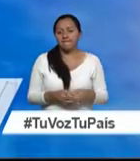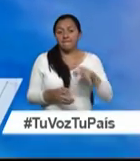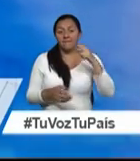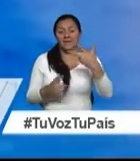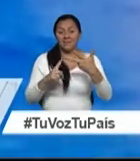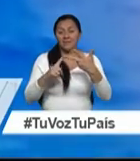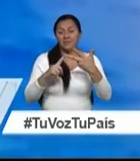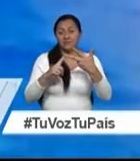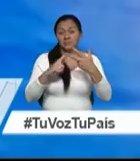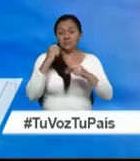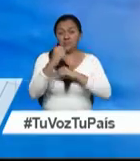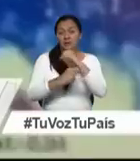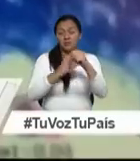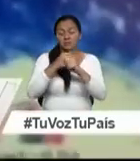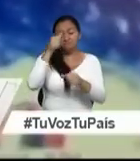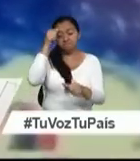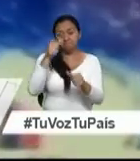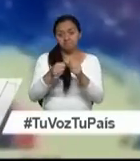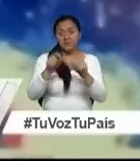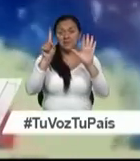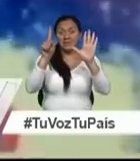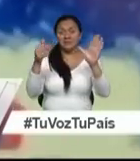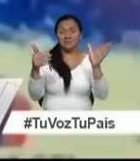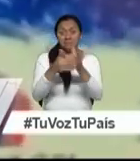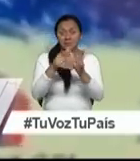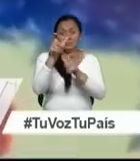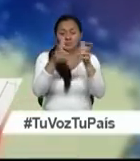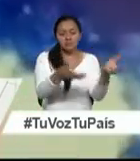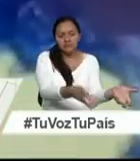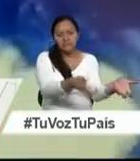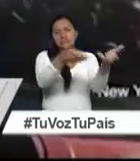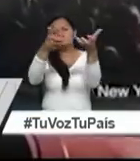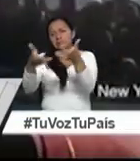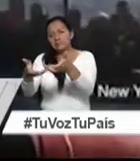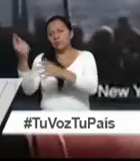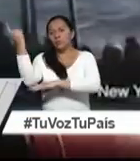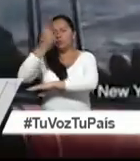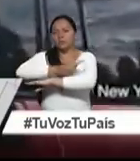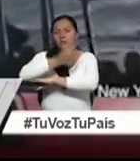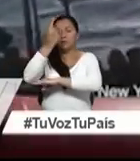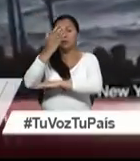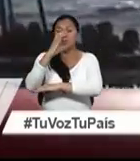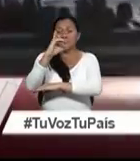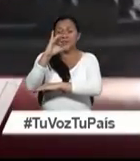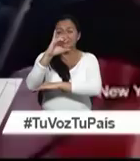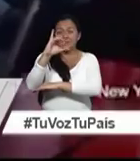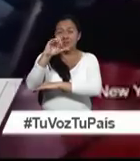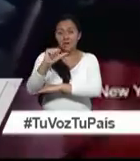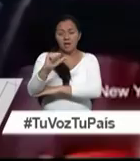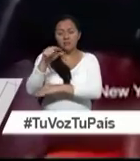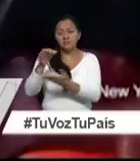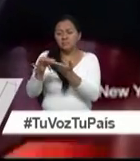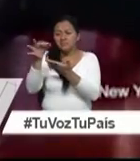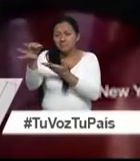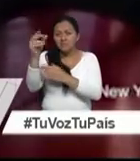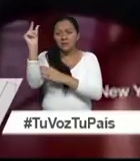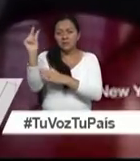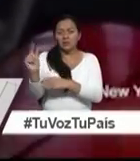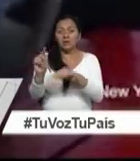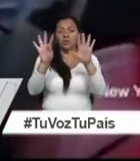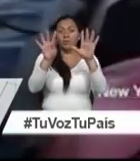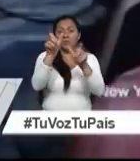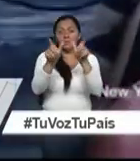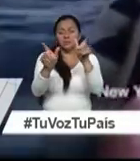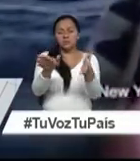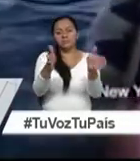triste aniversario, casi 6.000 inmigrantes han sido rescatados en un solo día en el canal de Sicilia. También han sido recuperados 9